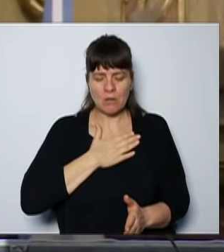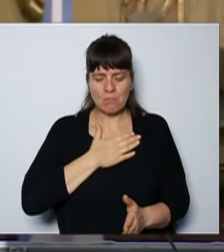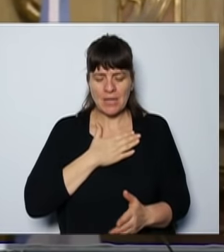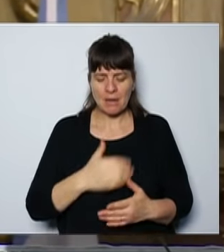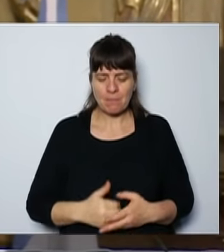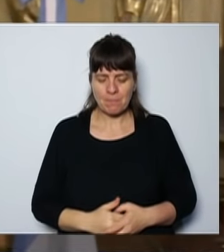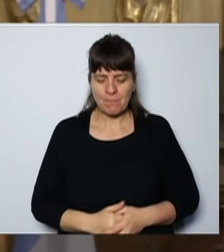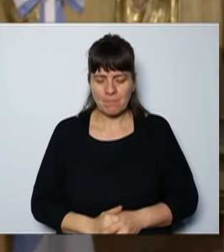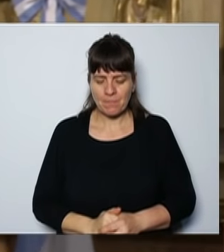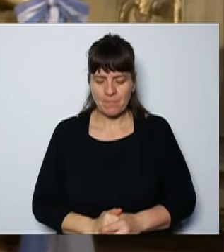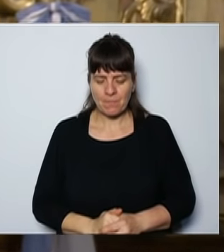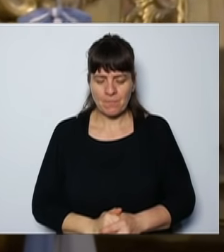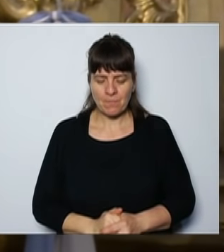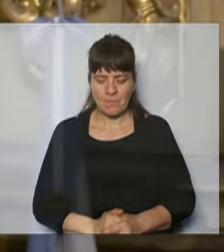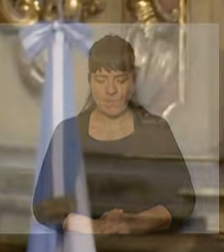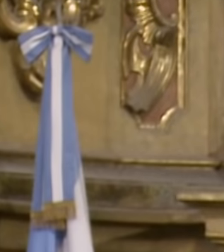conmemoración mía.